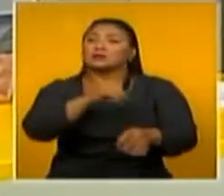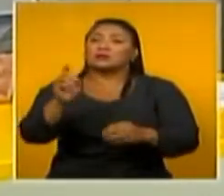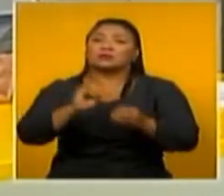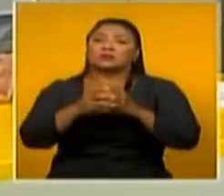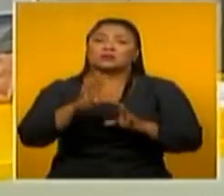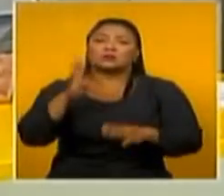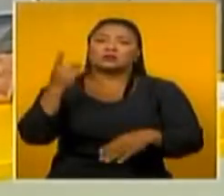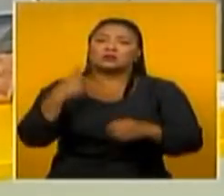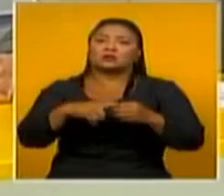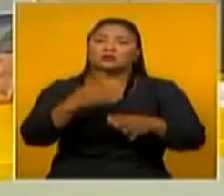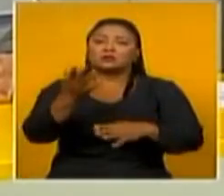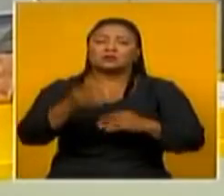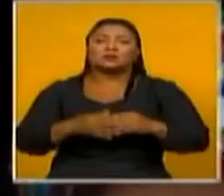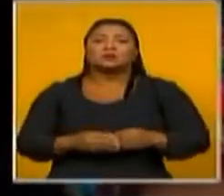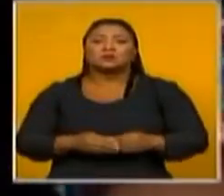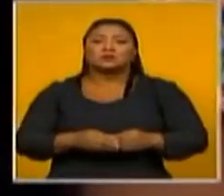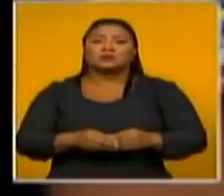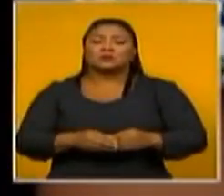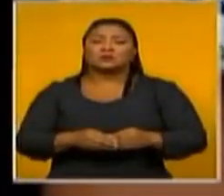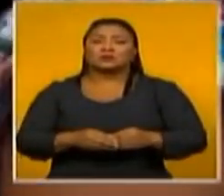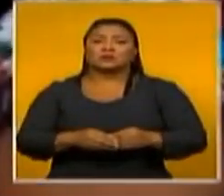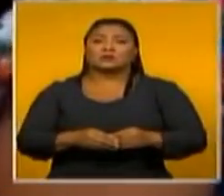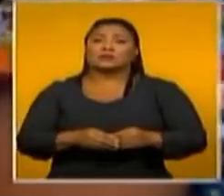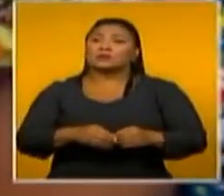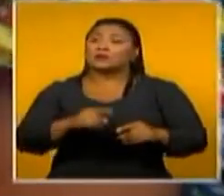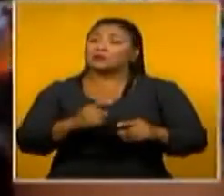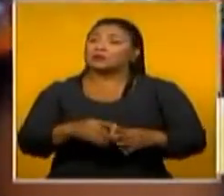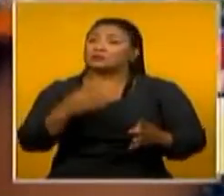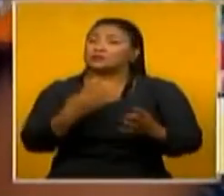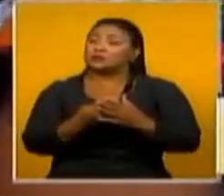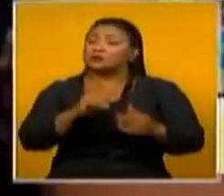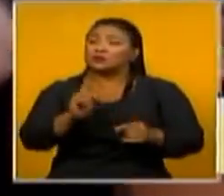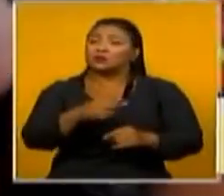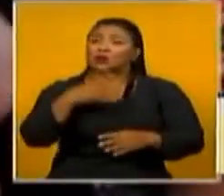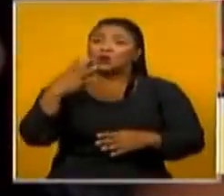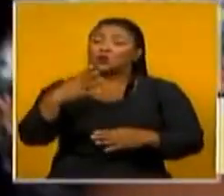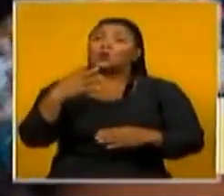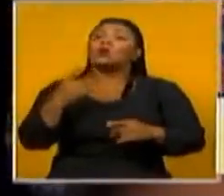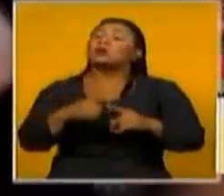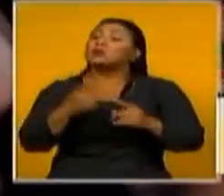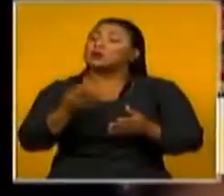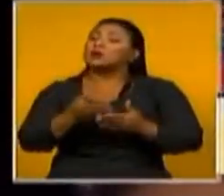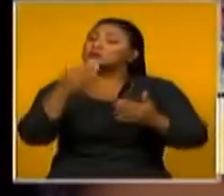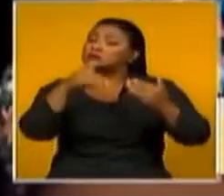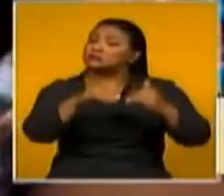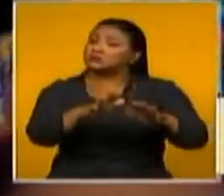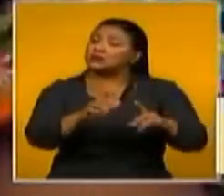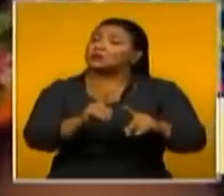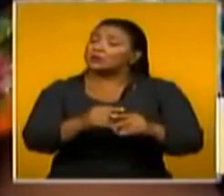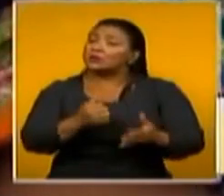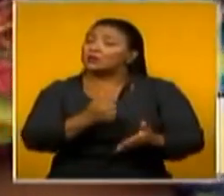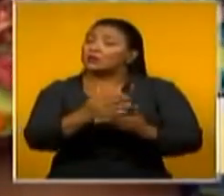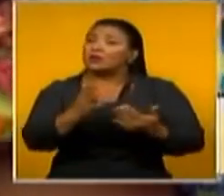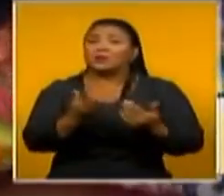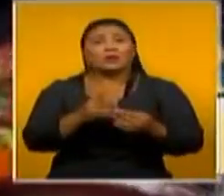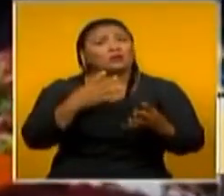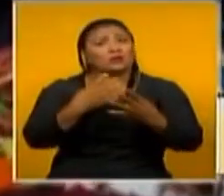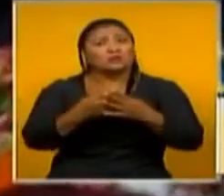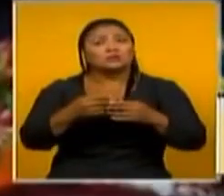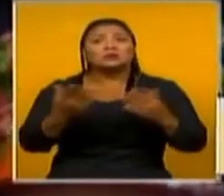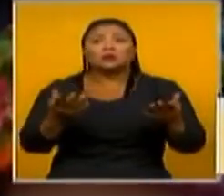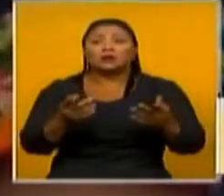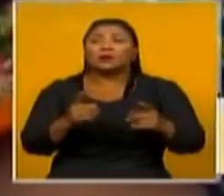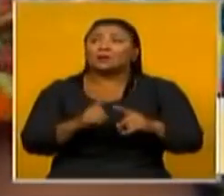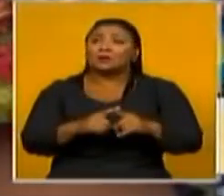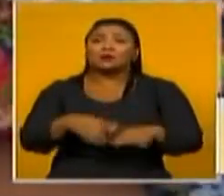en Quito. Normalmente la cárcel 4 era para quien tenía una palanca, para quien le podía llevar allá. Le aseguro, allí en la cárcel 4 en este momento